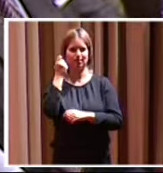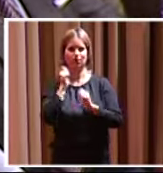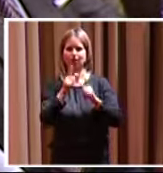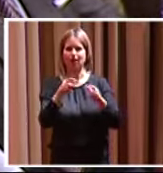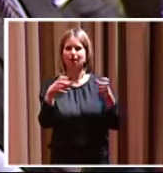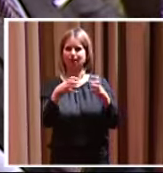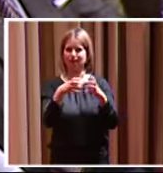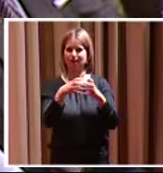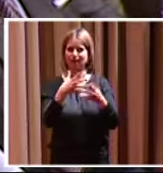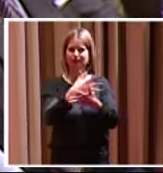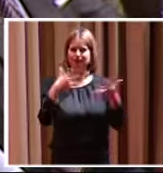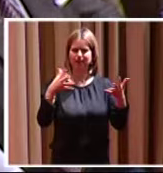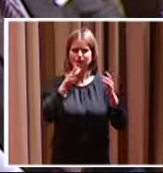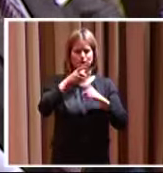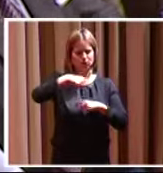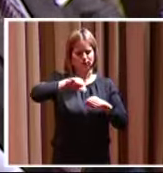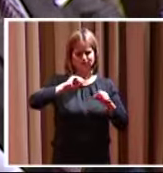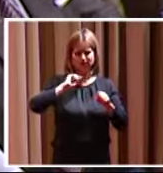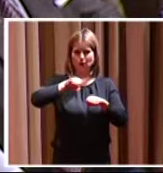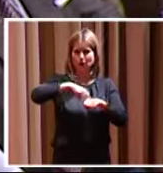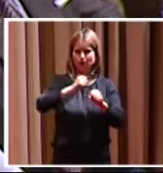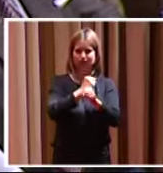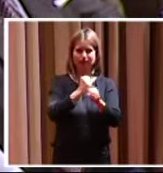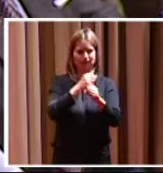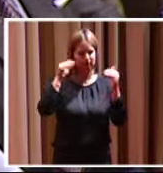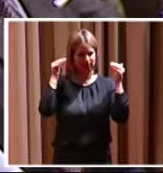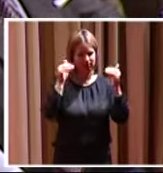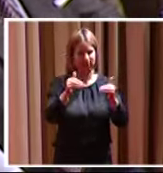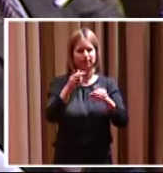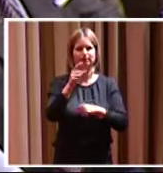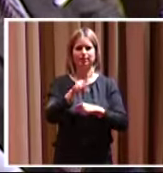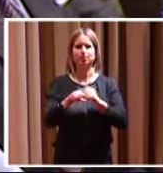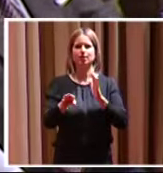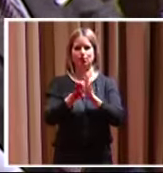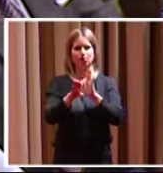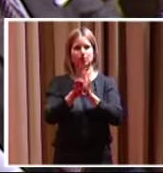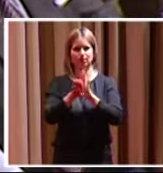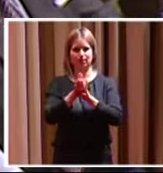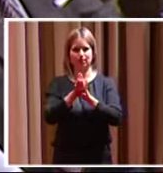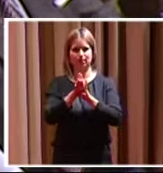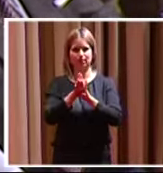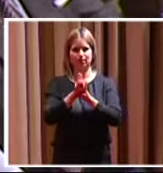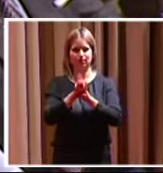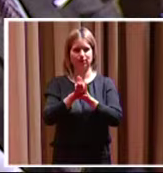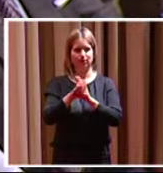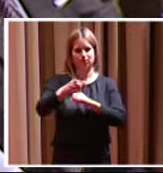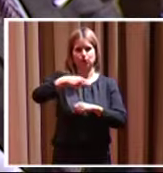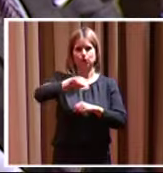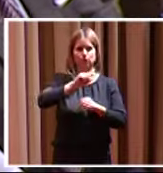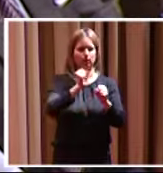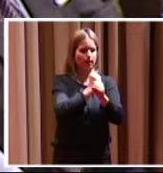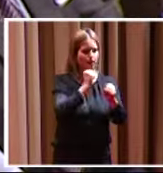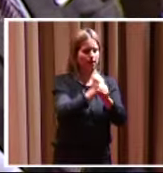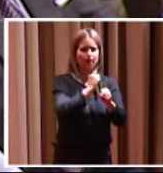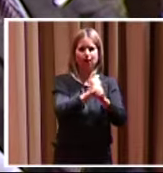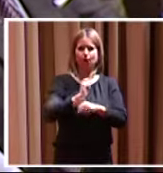vuestra dedicación incansable, pero también con la constancia que enriquece vuestros oficios